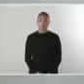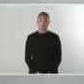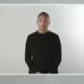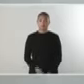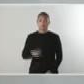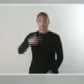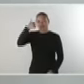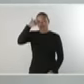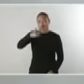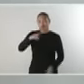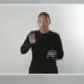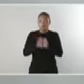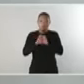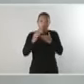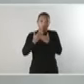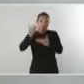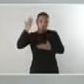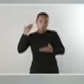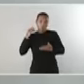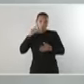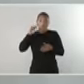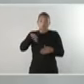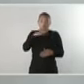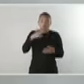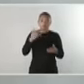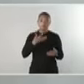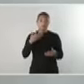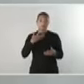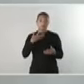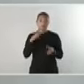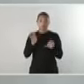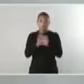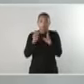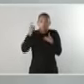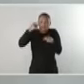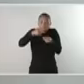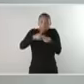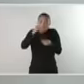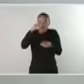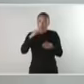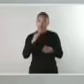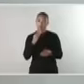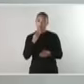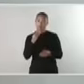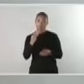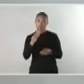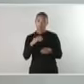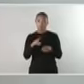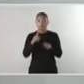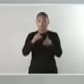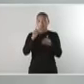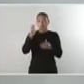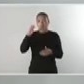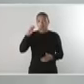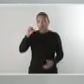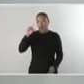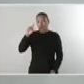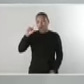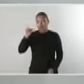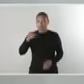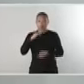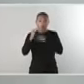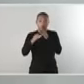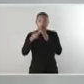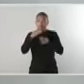esta noche como la sesión anterior buscaré tener una intervención En beneficio de la democracia y de los